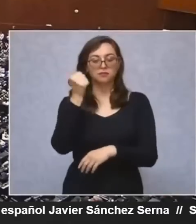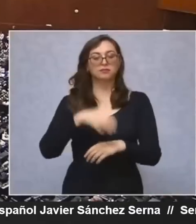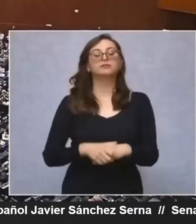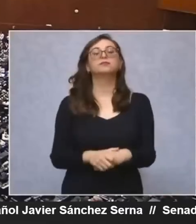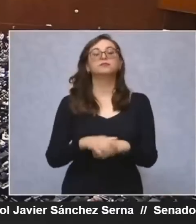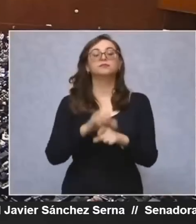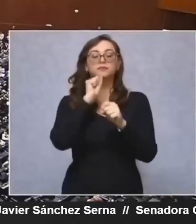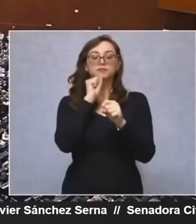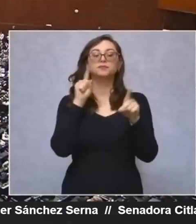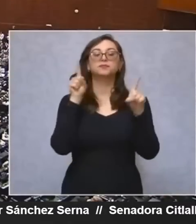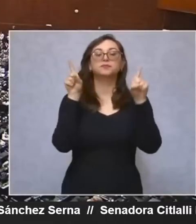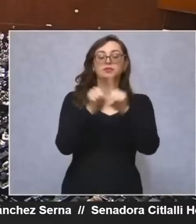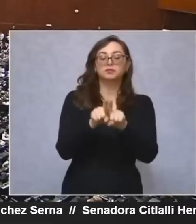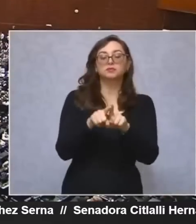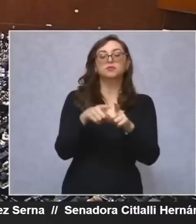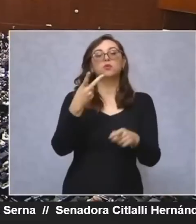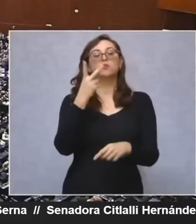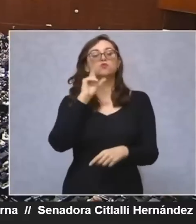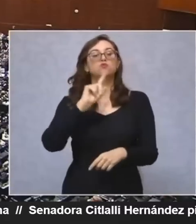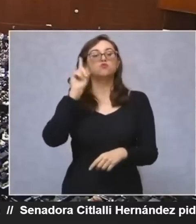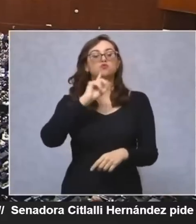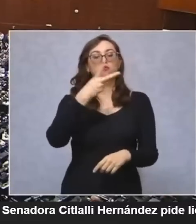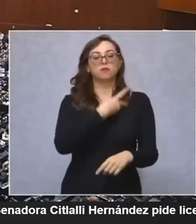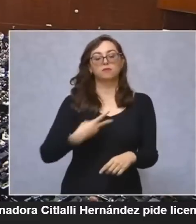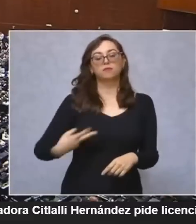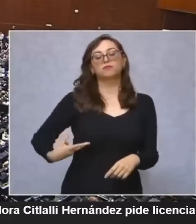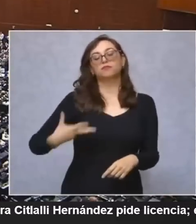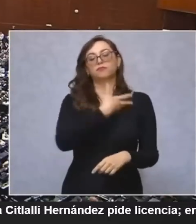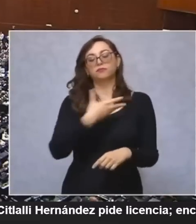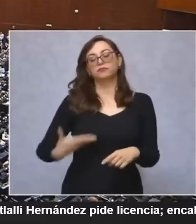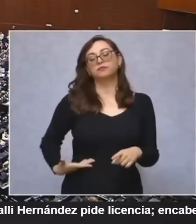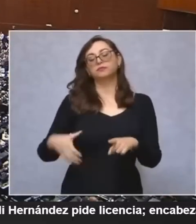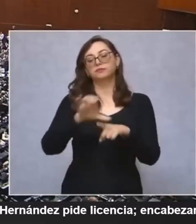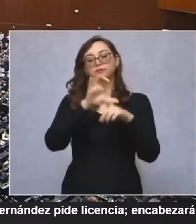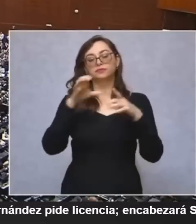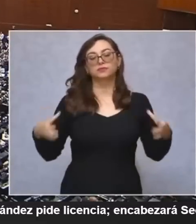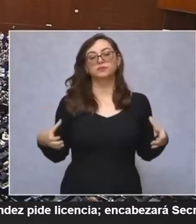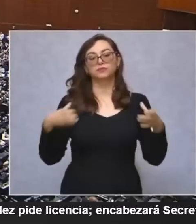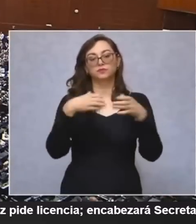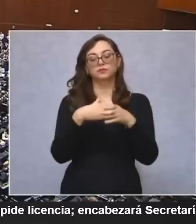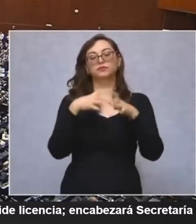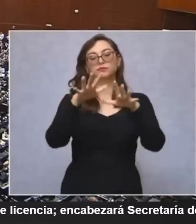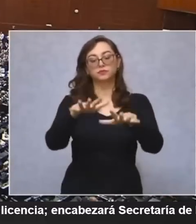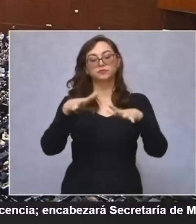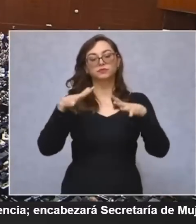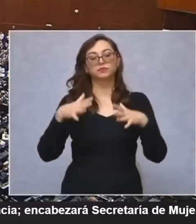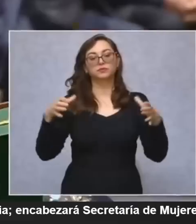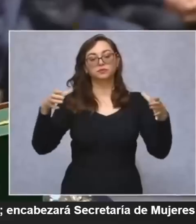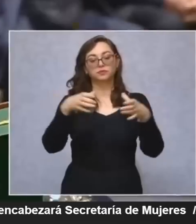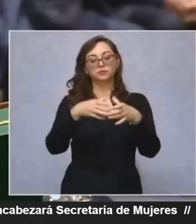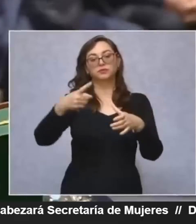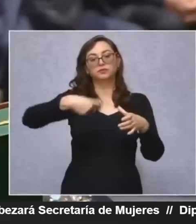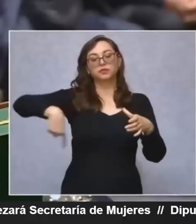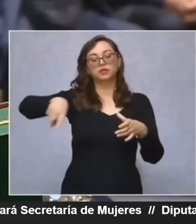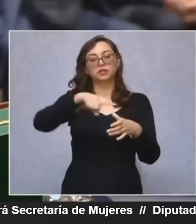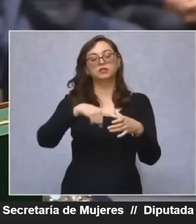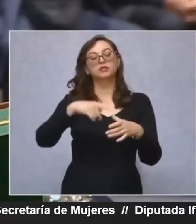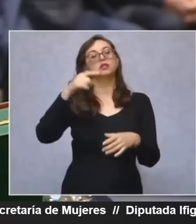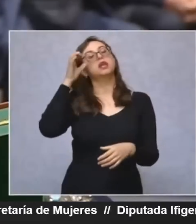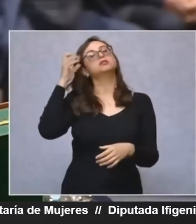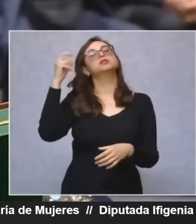de Tianyin, vicepresidenta del Comité Permanente de la Asamblea Popular Nacional de la República de